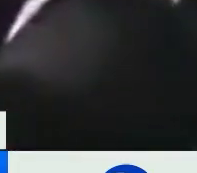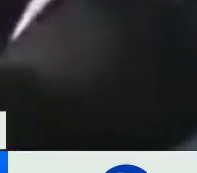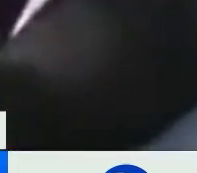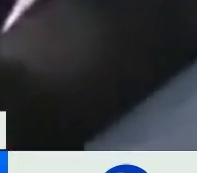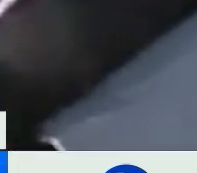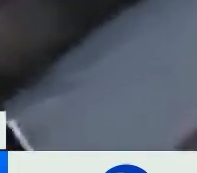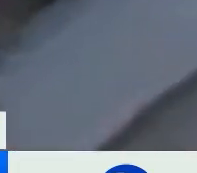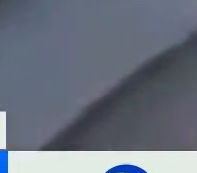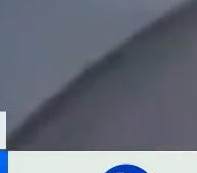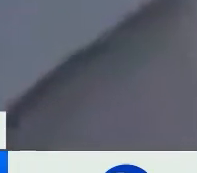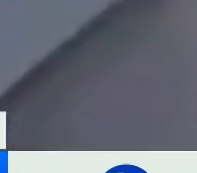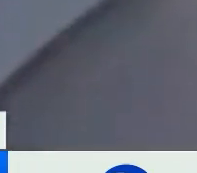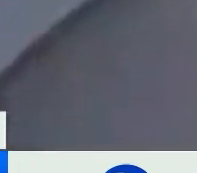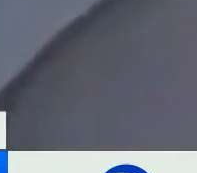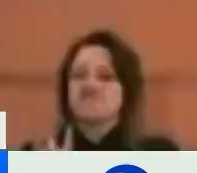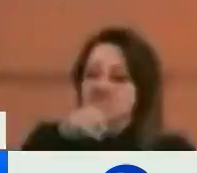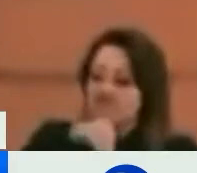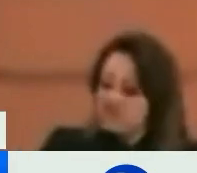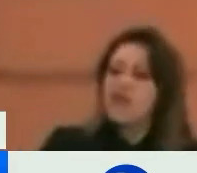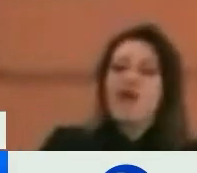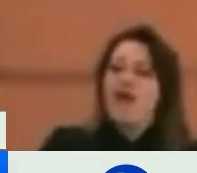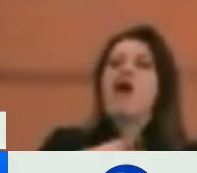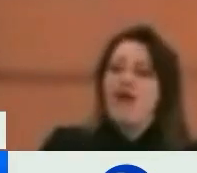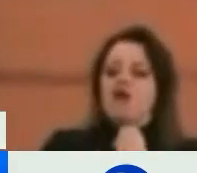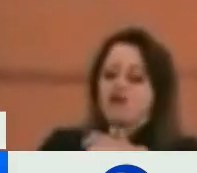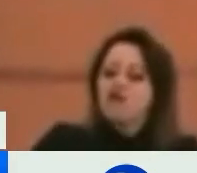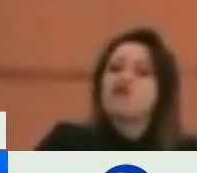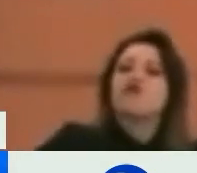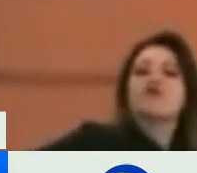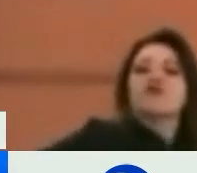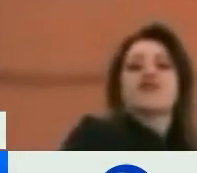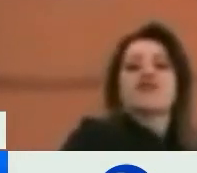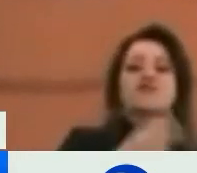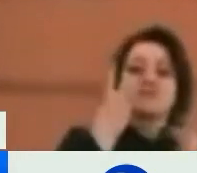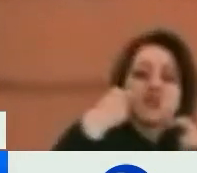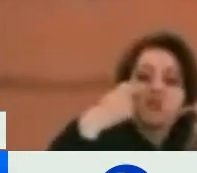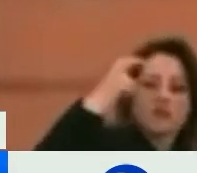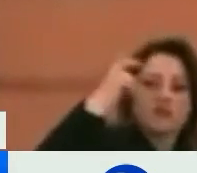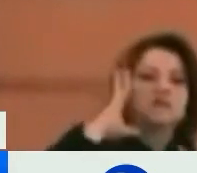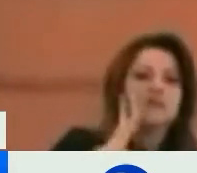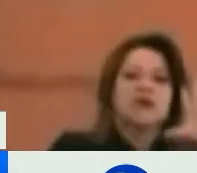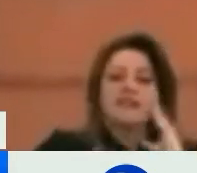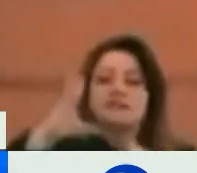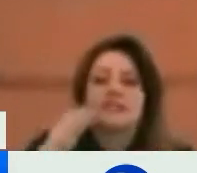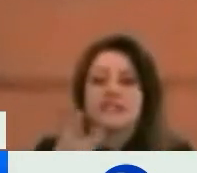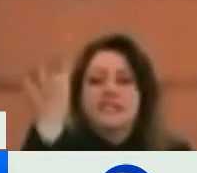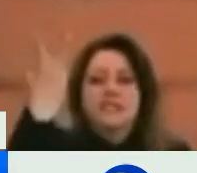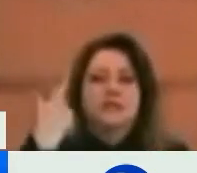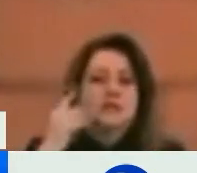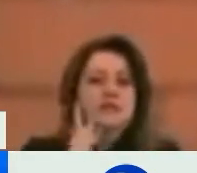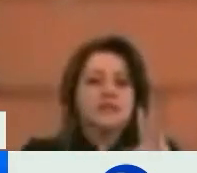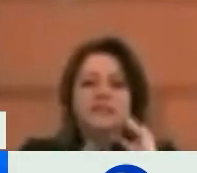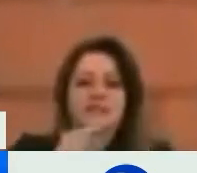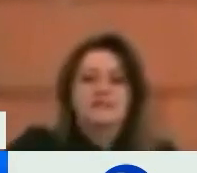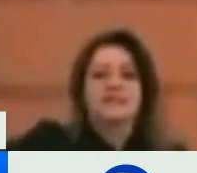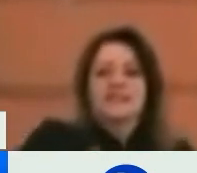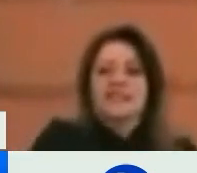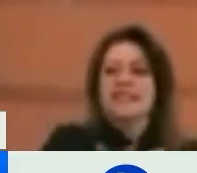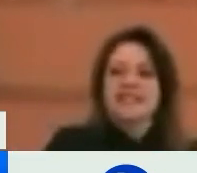con la gente y en las calles. Las soluciones se construyen también con el conocimiento que dan las vivencias cotidianas de quienes habitan esta